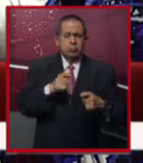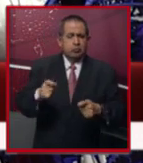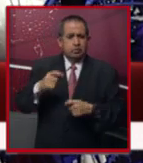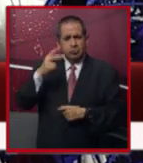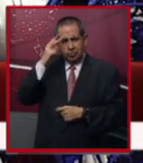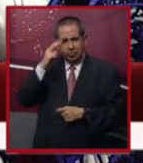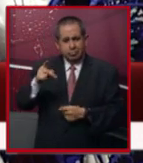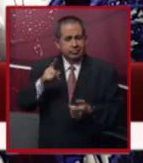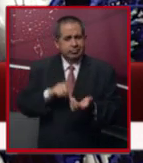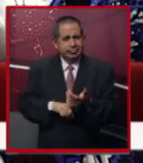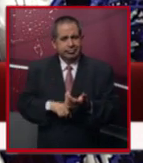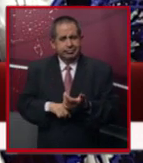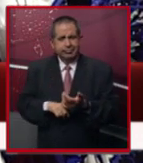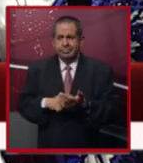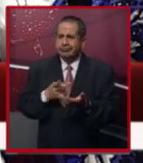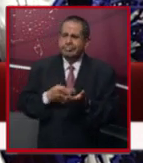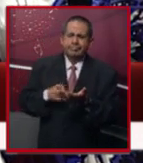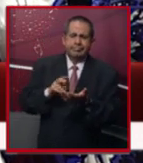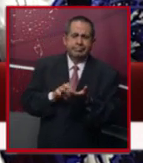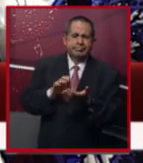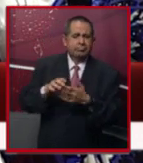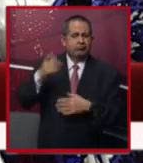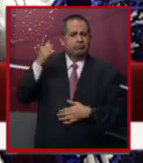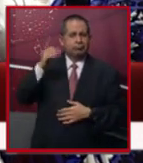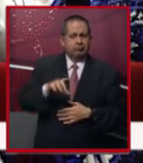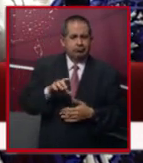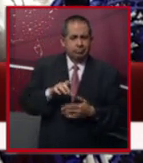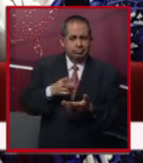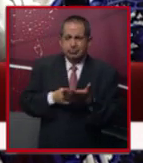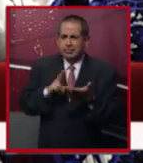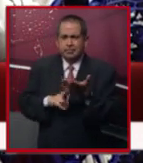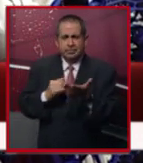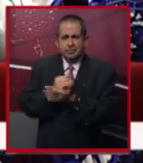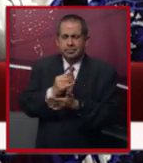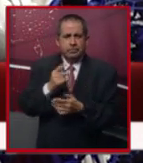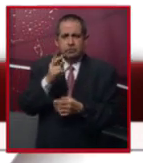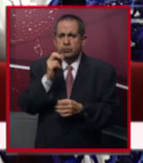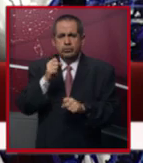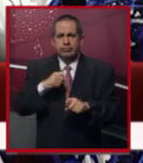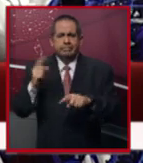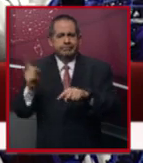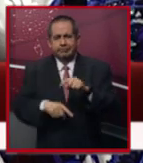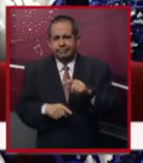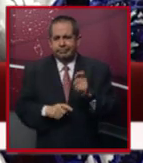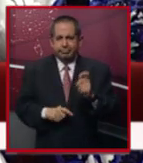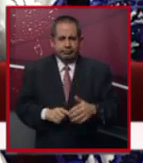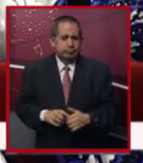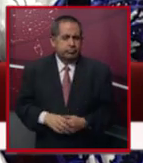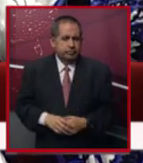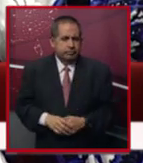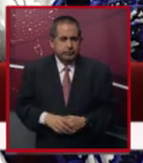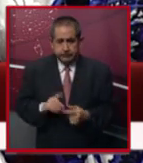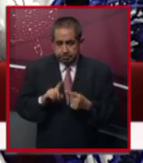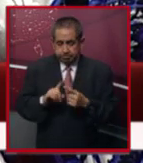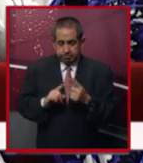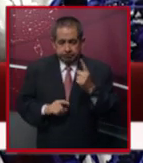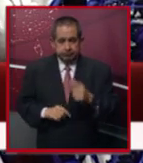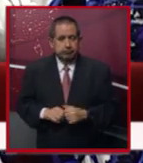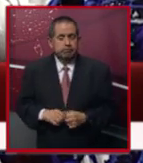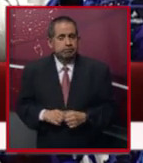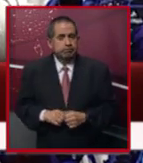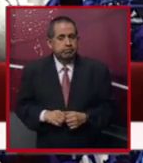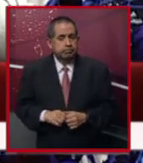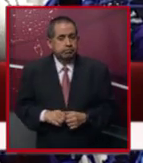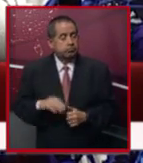México una ratificación del mandato y no una revocación. Primero, siendo